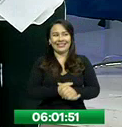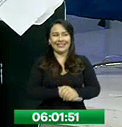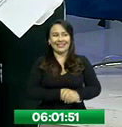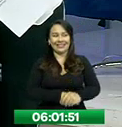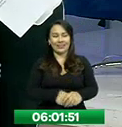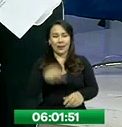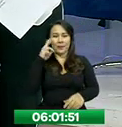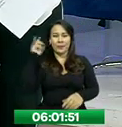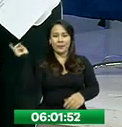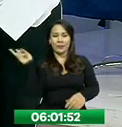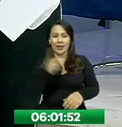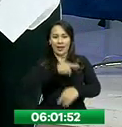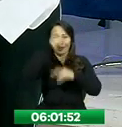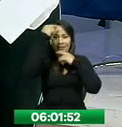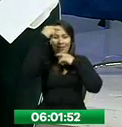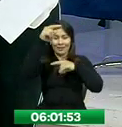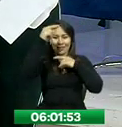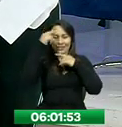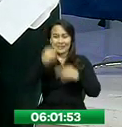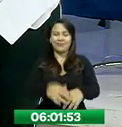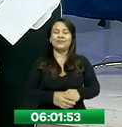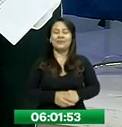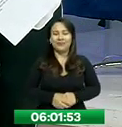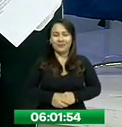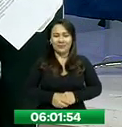Estamos haciendo el despertar de la noticia con